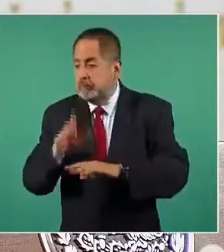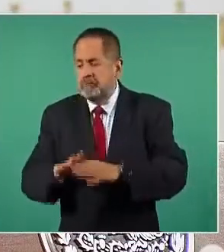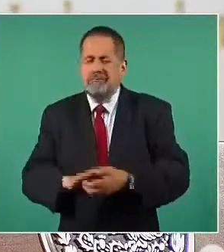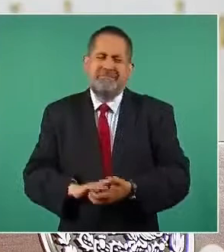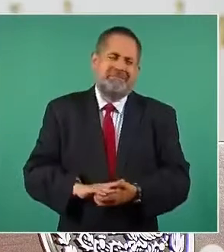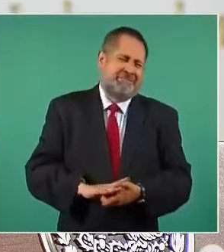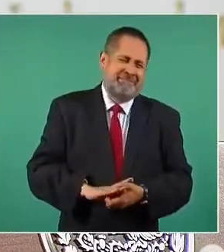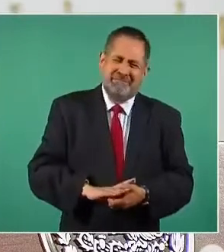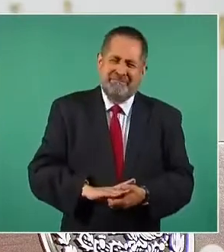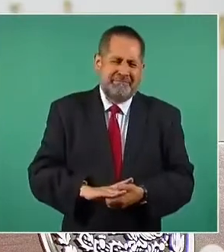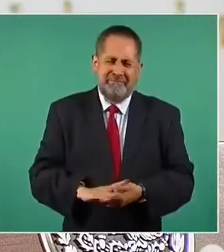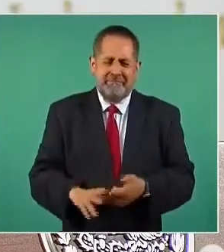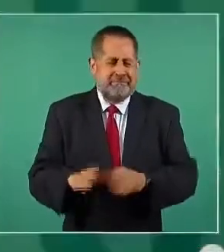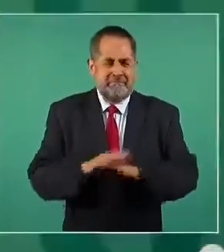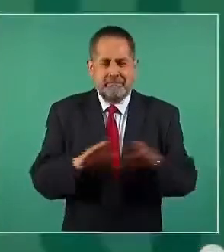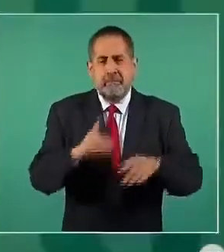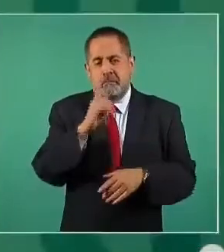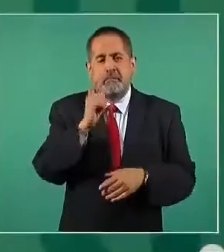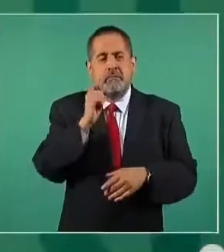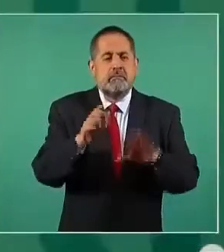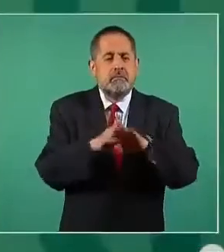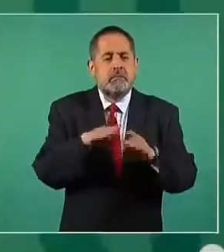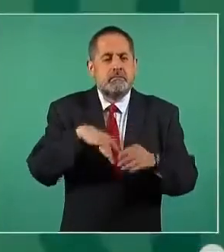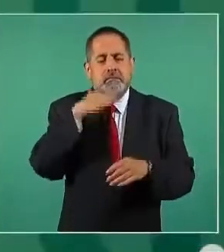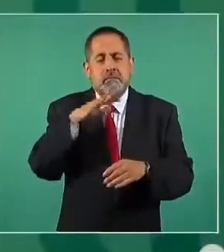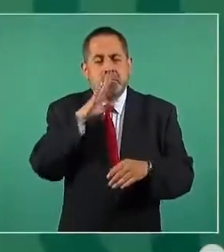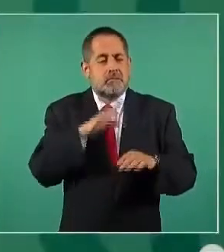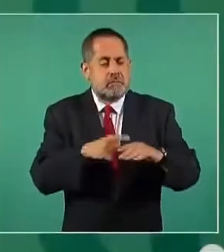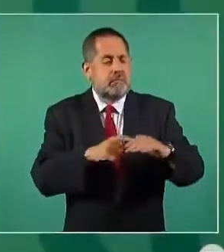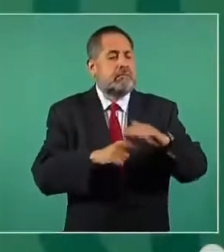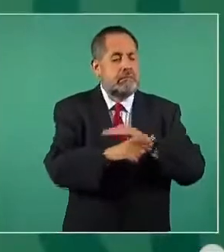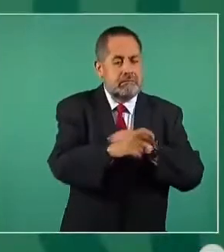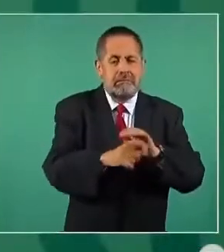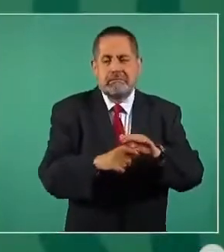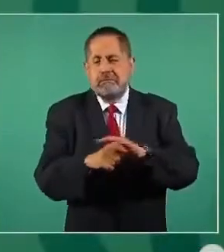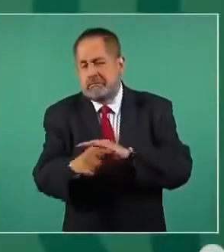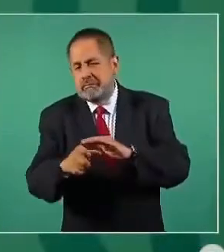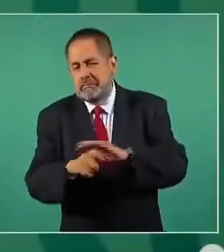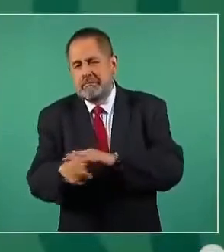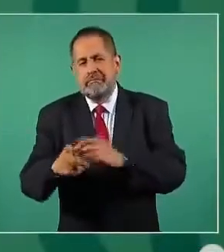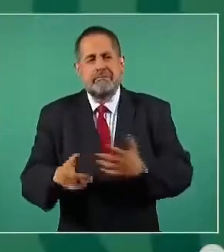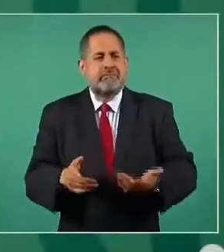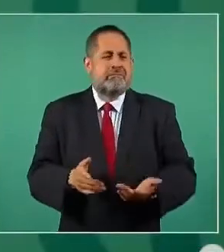Entonces, una forma de maicear, de sobornar, era pagar